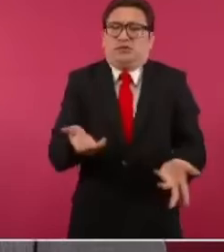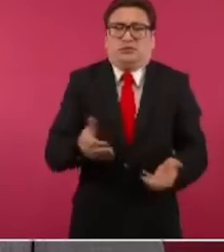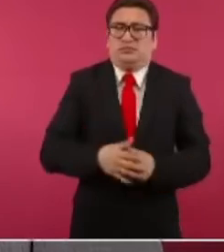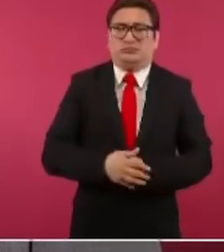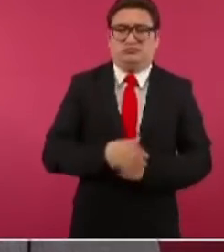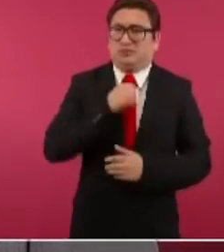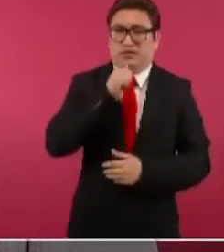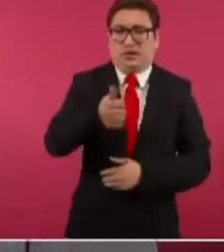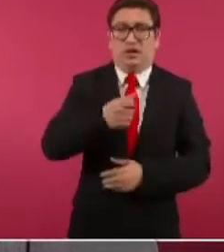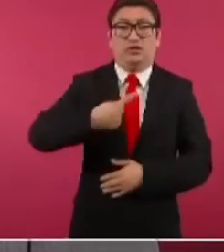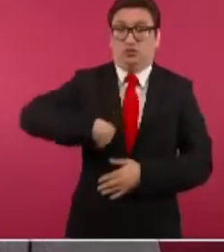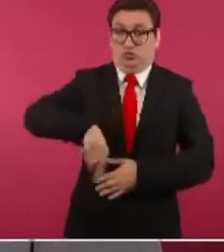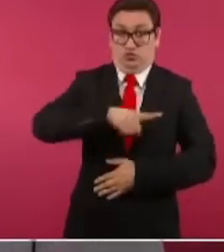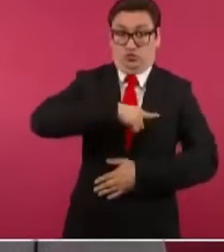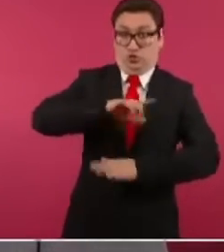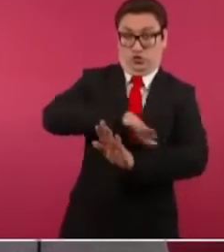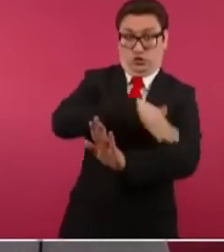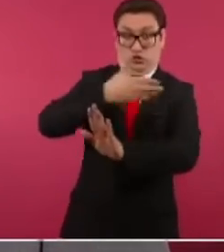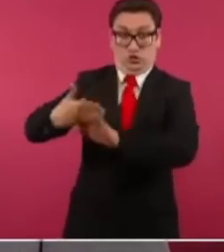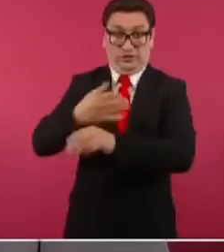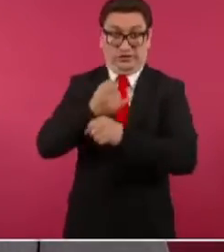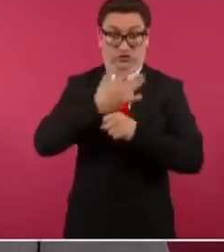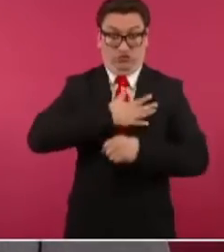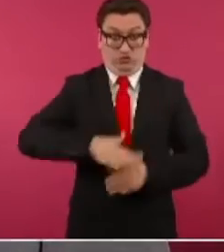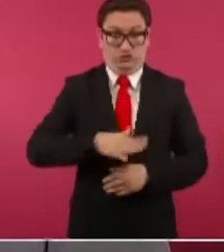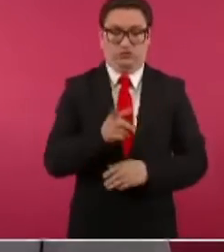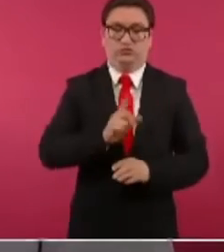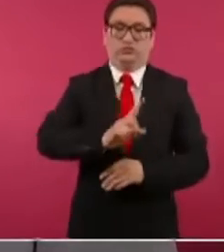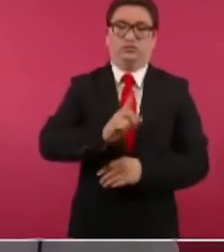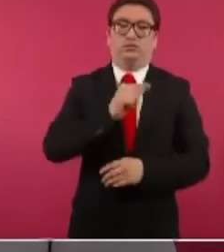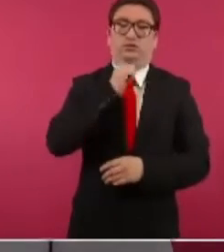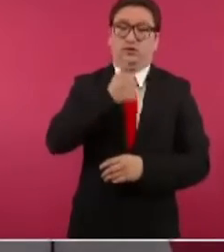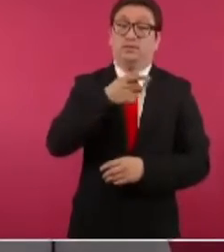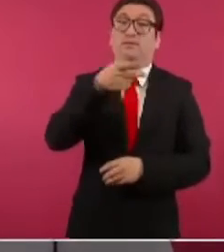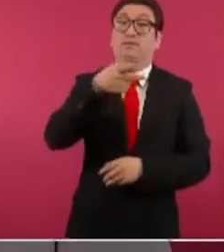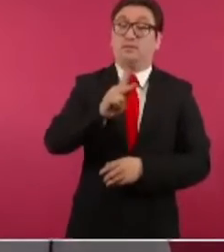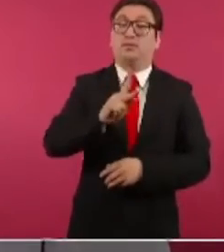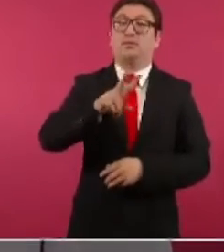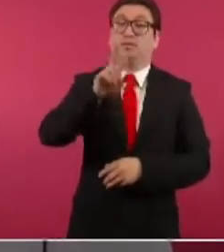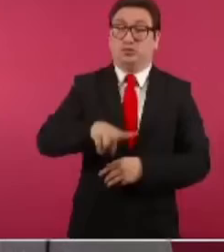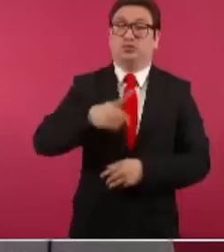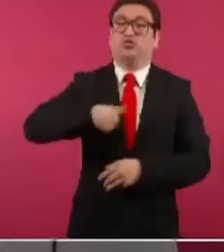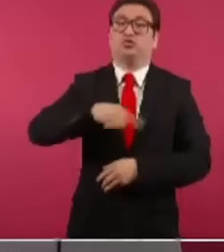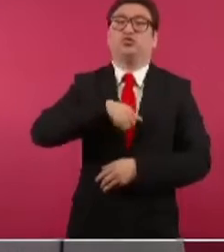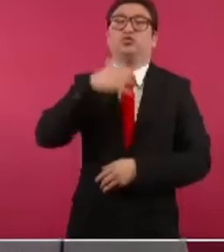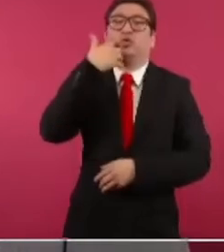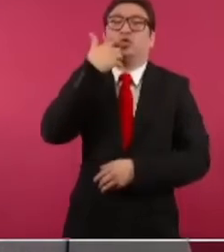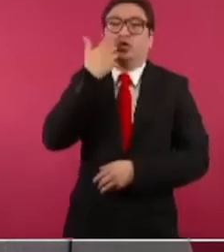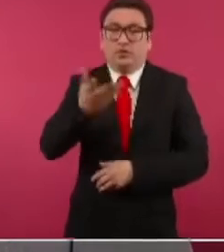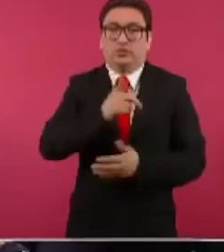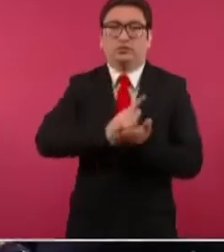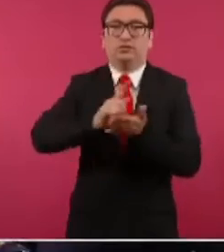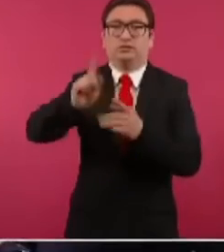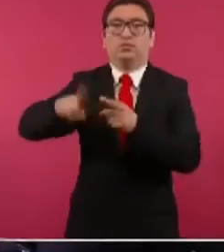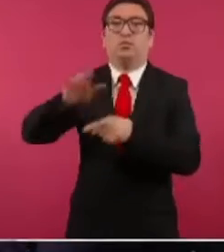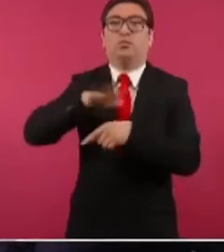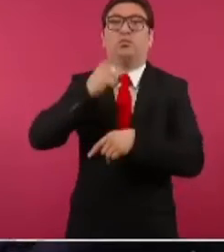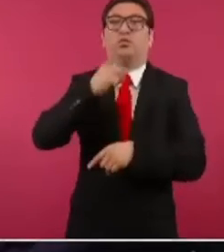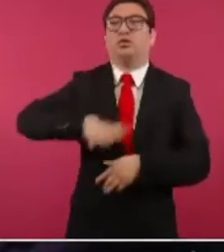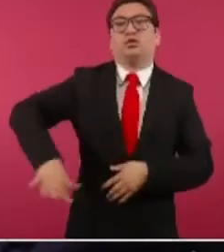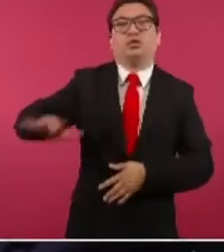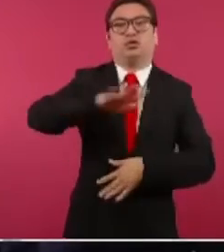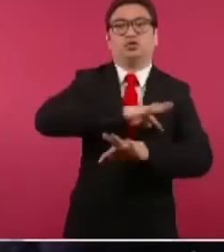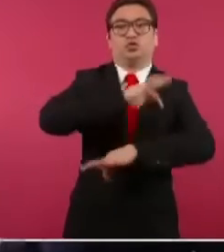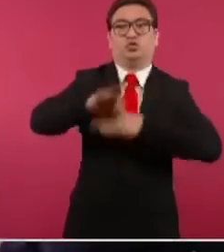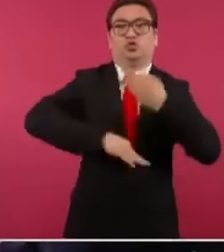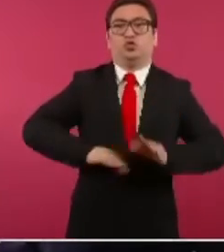porque nosotros no vamos a cometer ninguna injusticia, pero sí queremos, porque nos conviene a todos,